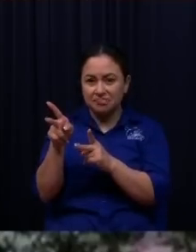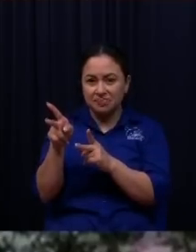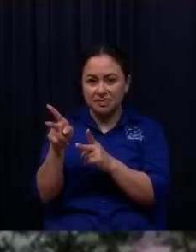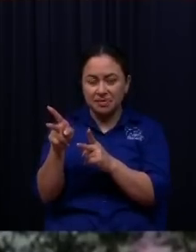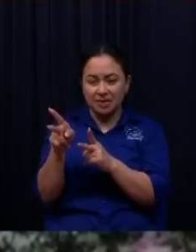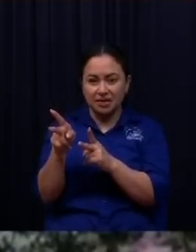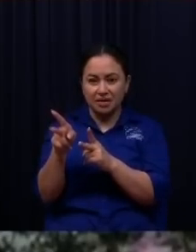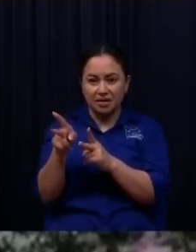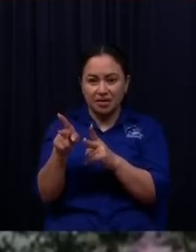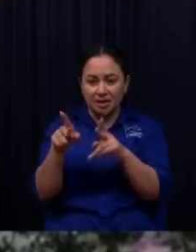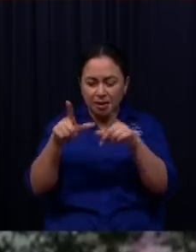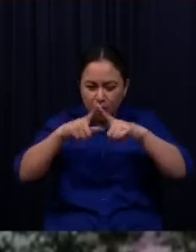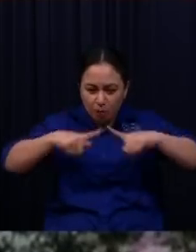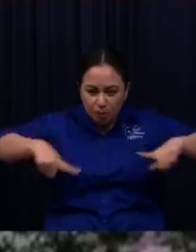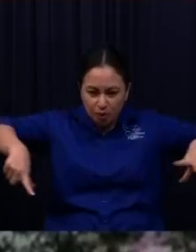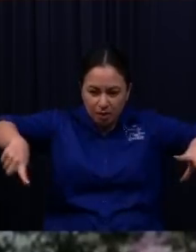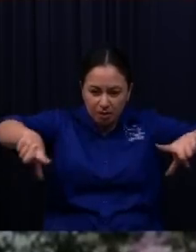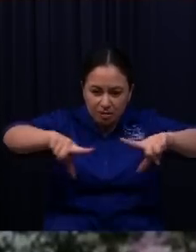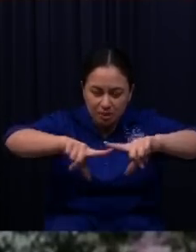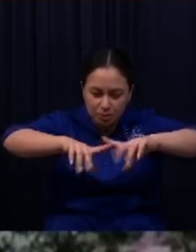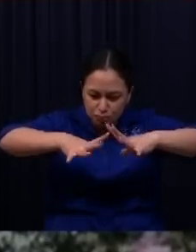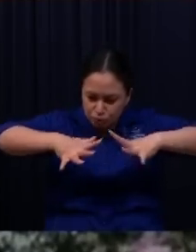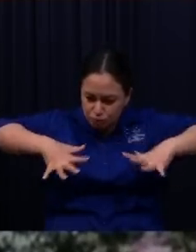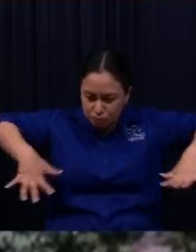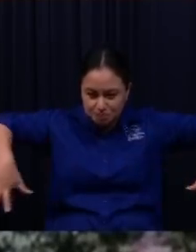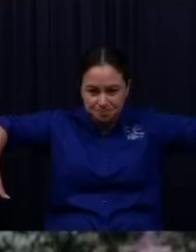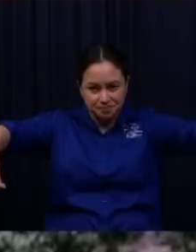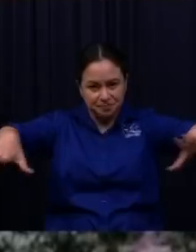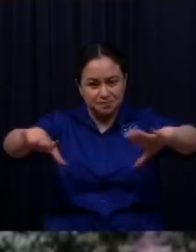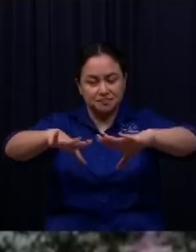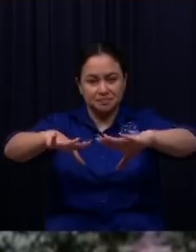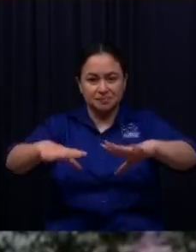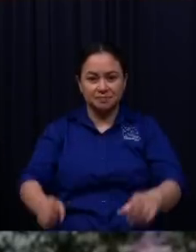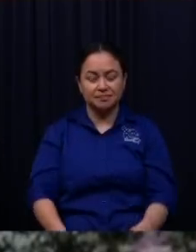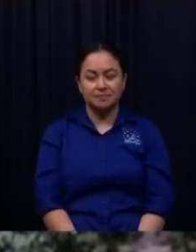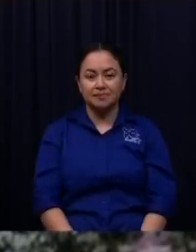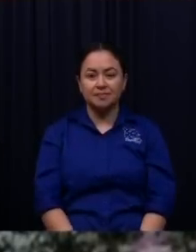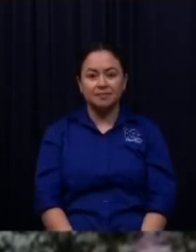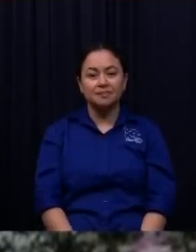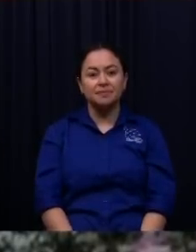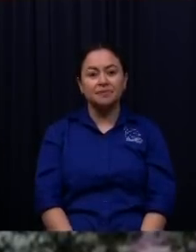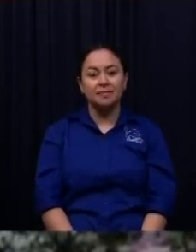Pero vamos a ver cómo dicen otras versiones para que vayamos haciéndonos una idea.